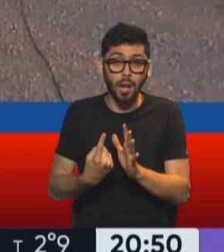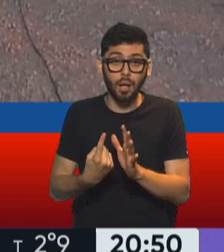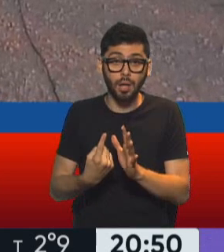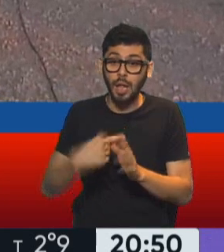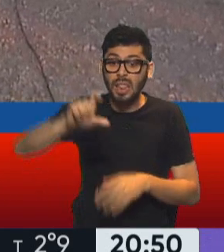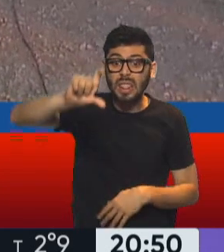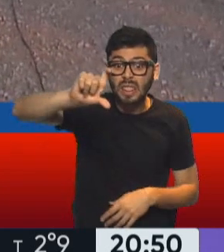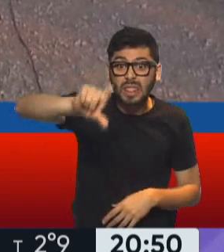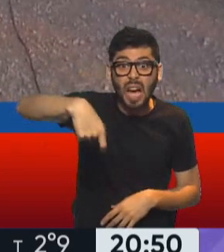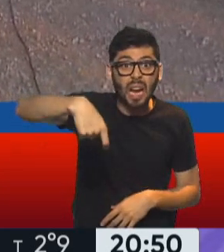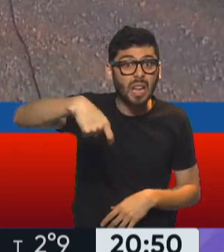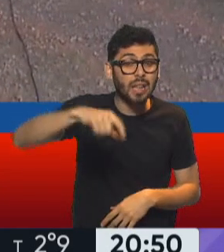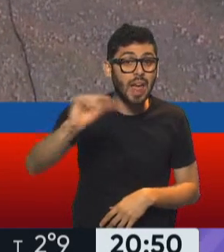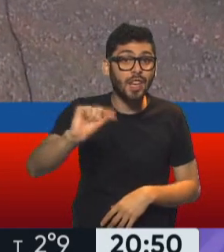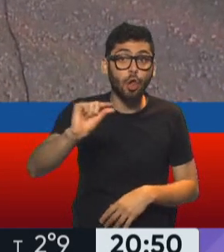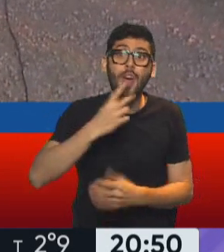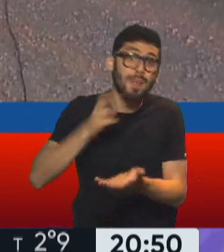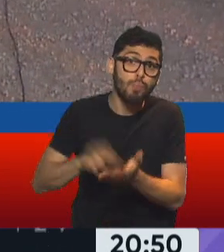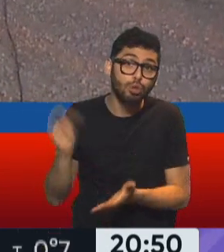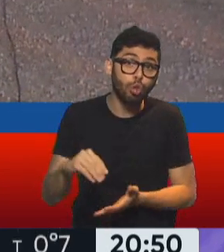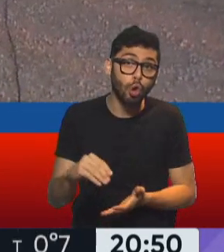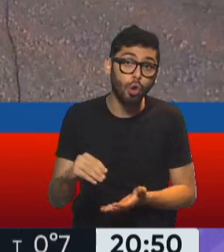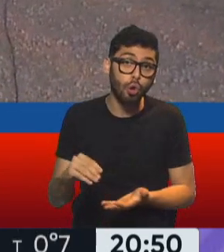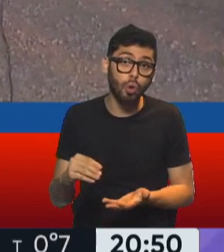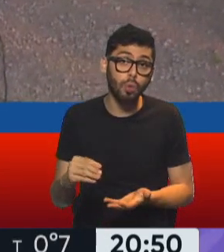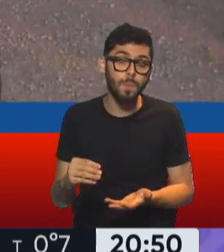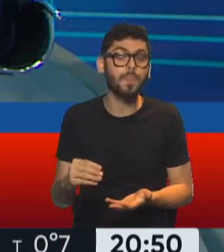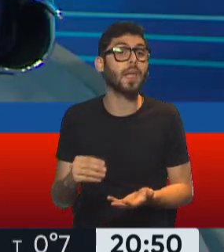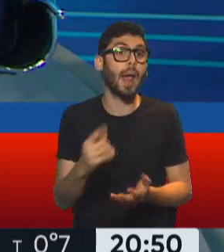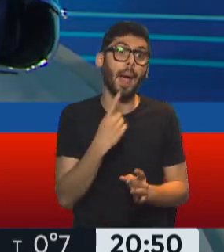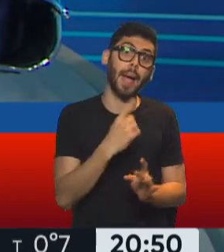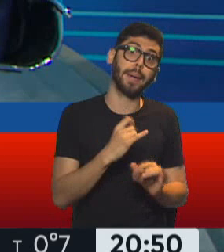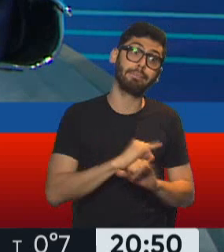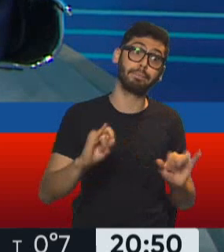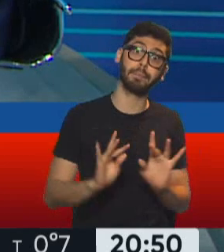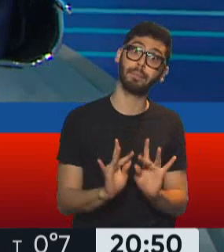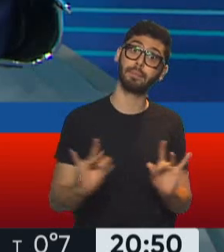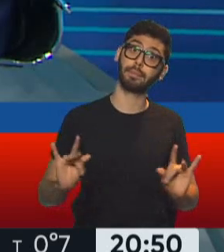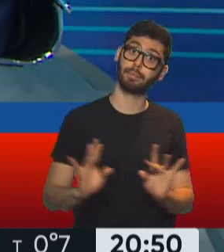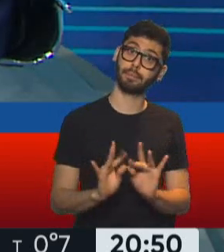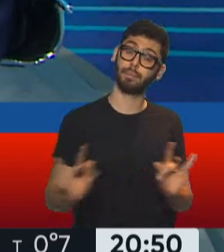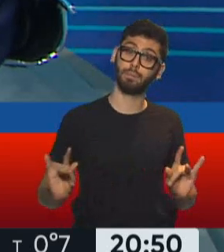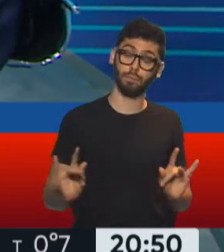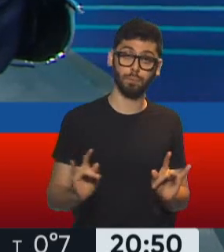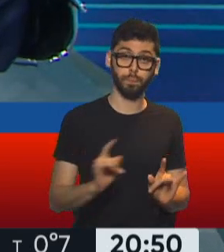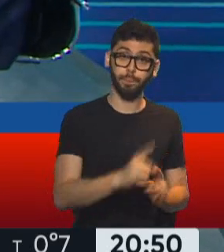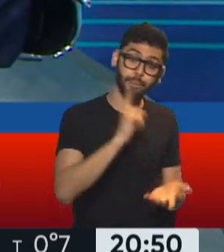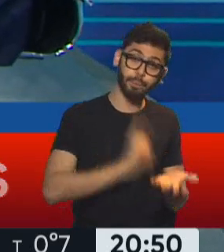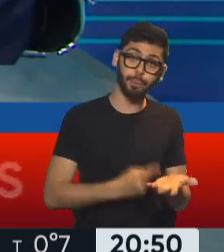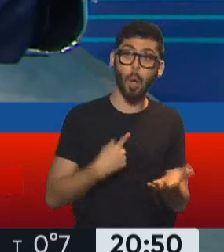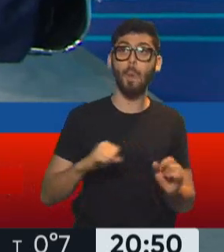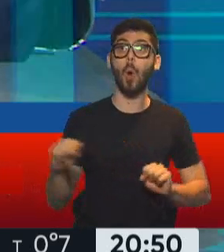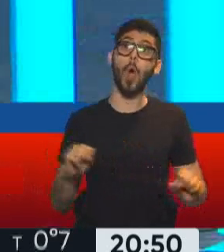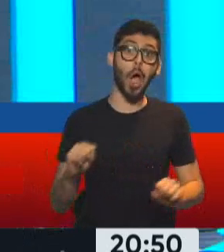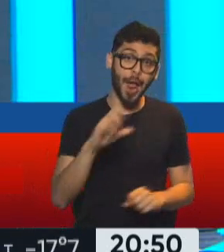sobre la tarjeta de crédito. Que pasó bastante desapercibido, Que la pasó verdad, ¿no? bastante desapercibido y que lo puso. Sin escándalos. Sí,